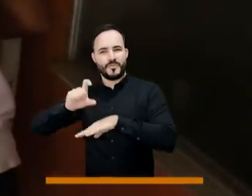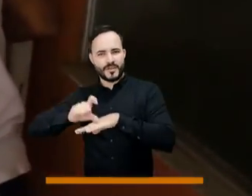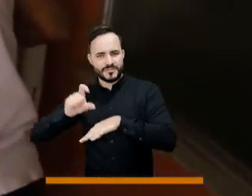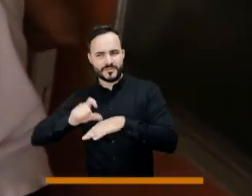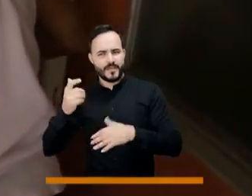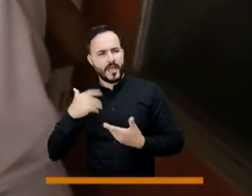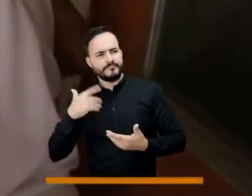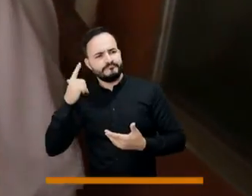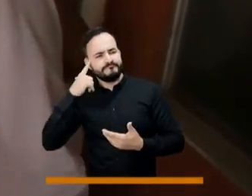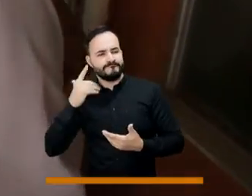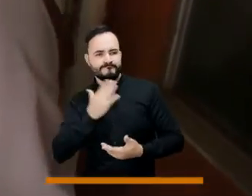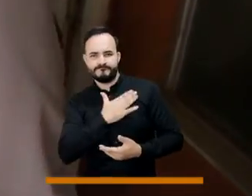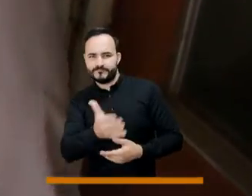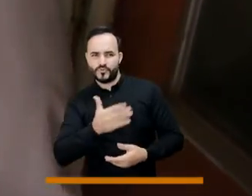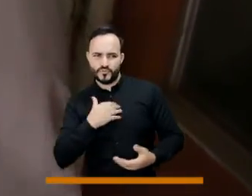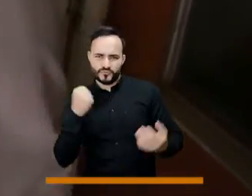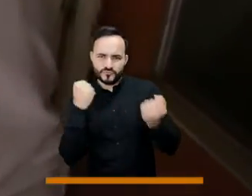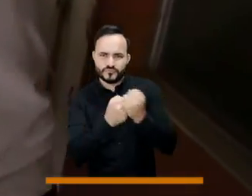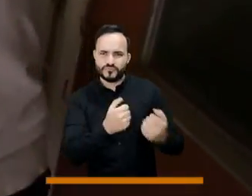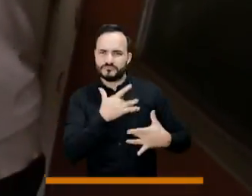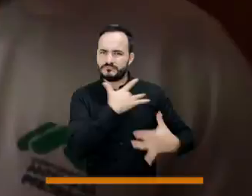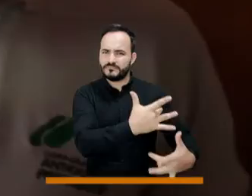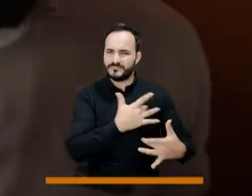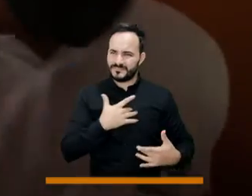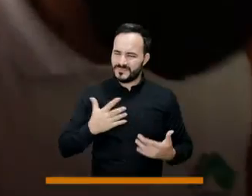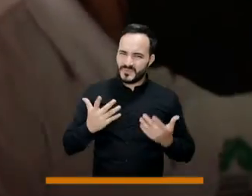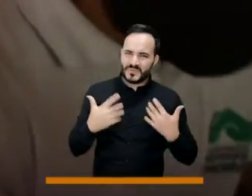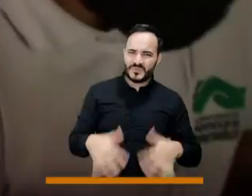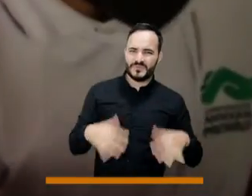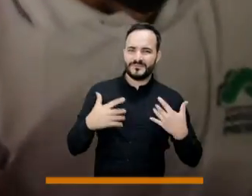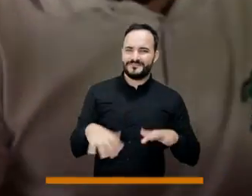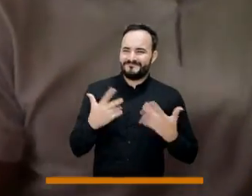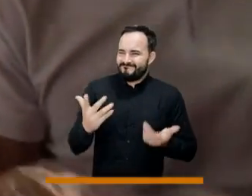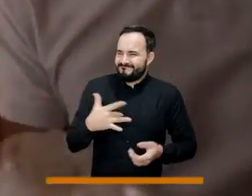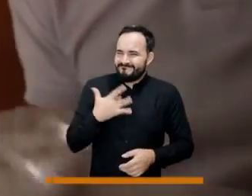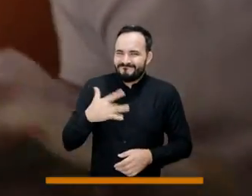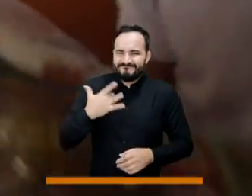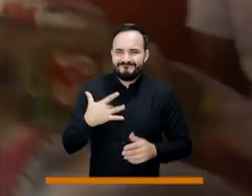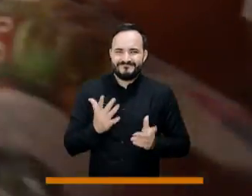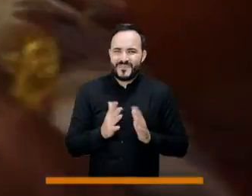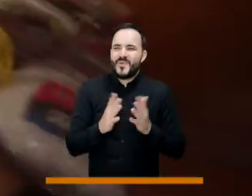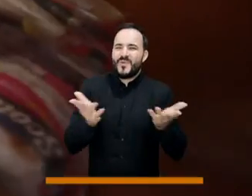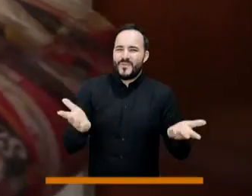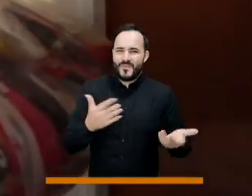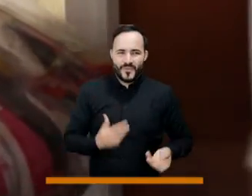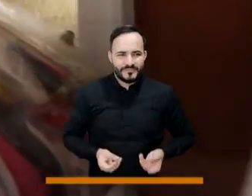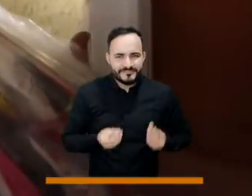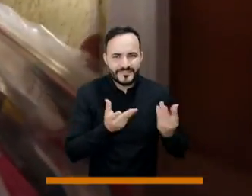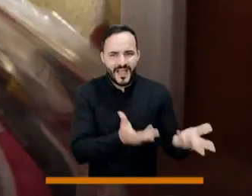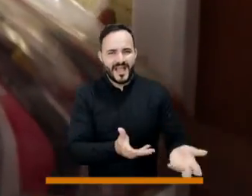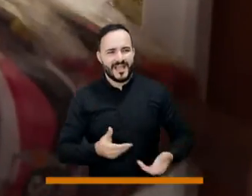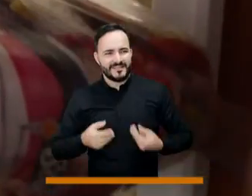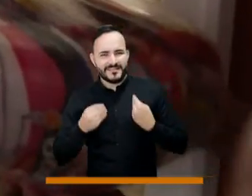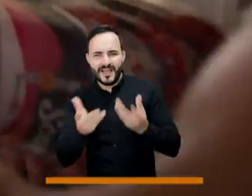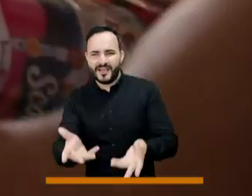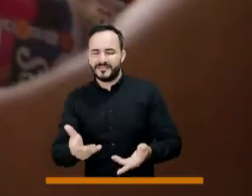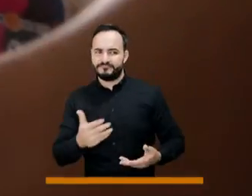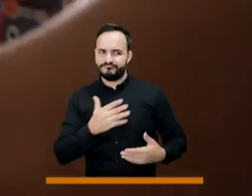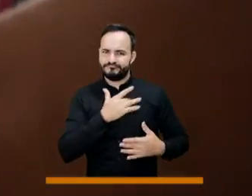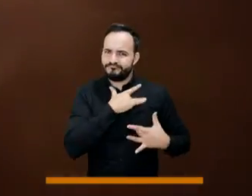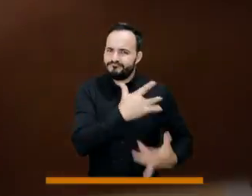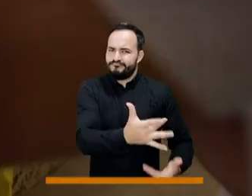y Antioquia Presente extendió la mano y llevó comida. ¿Cómo es esa experiencia de